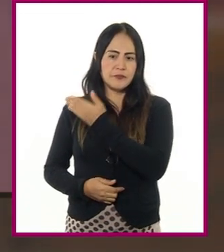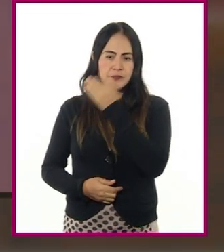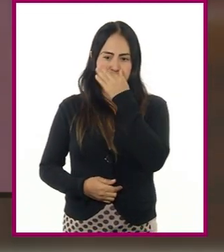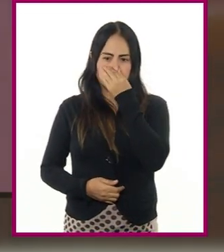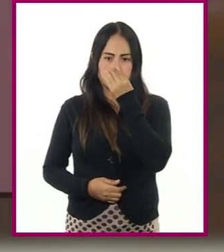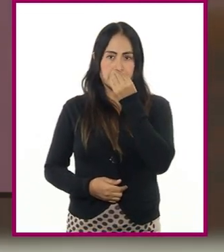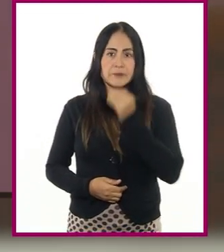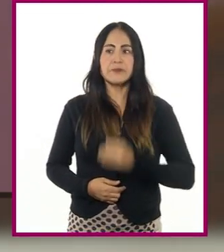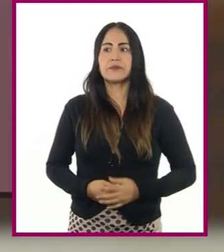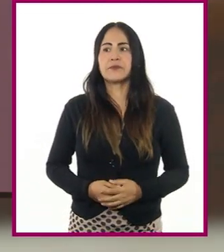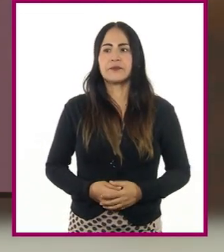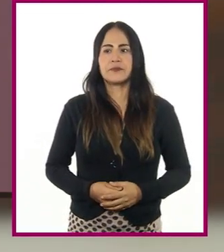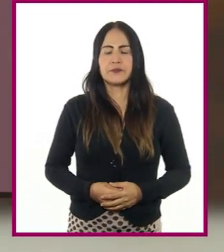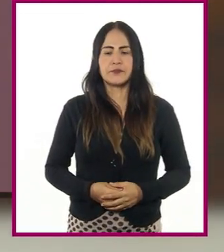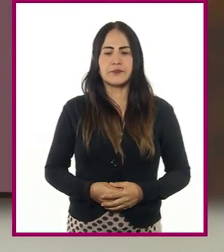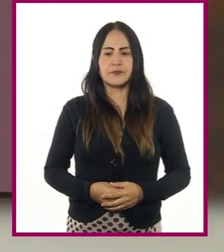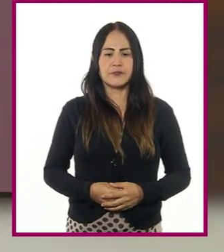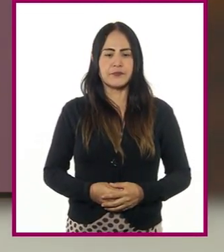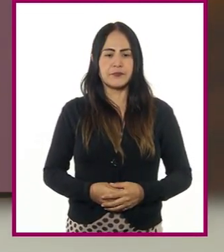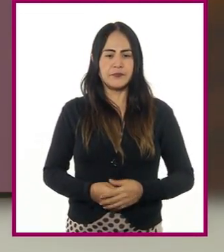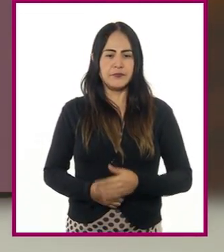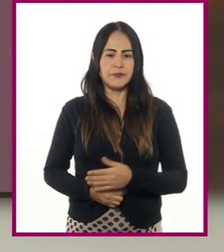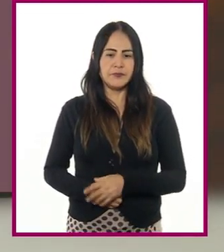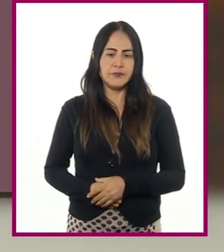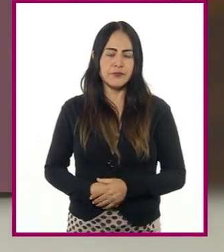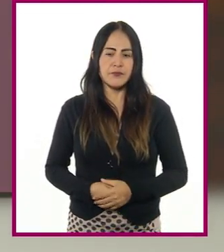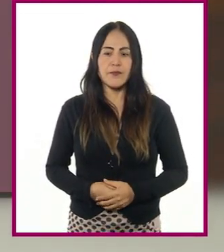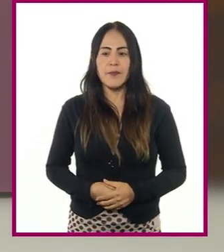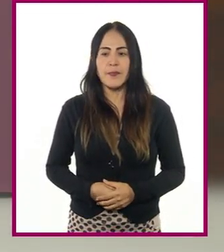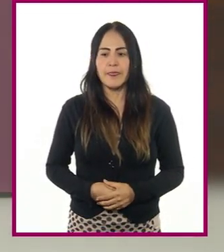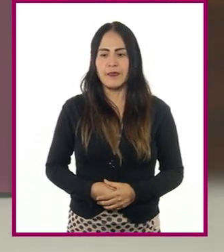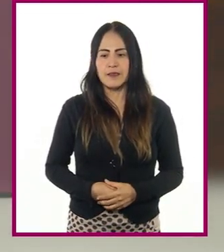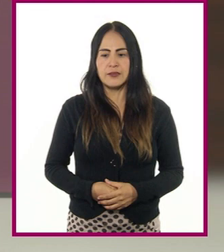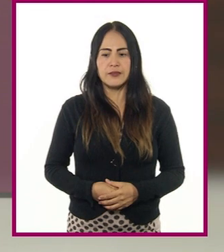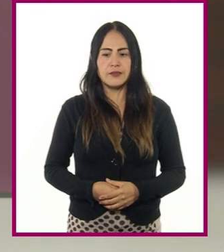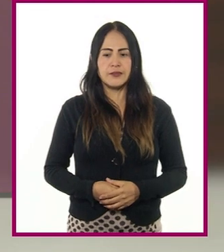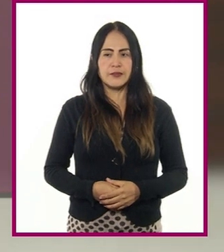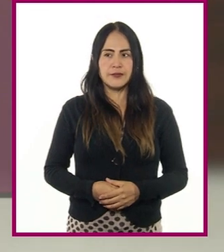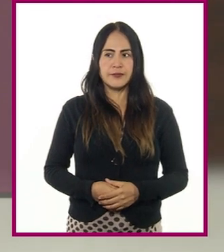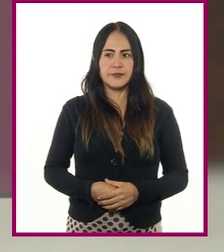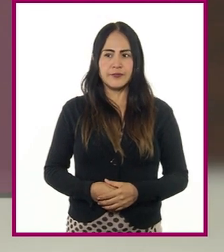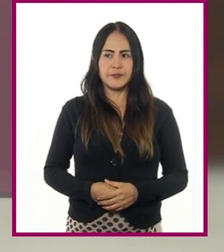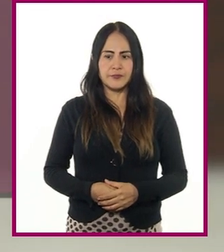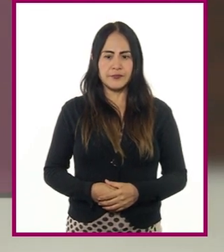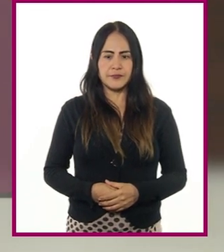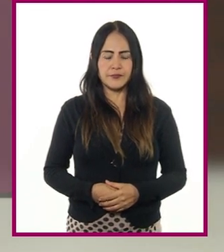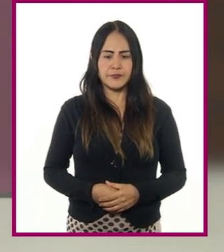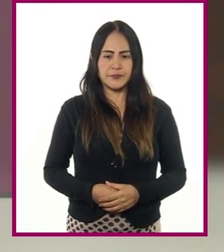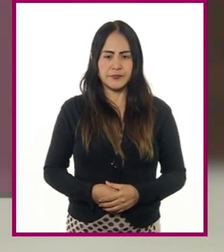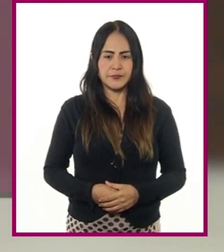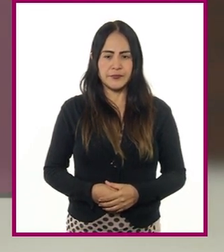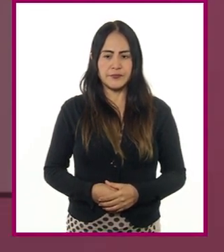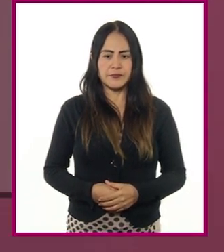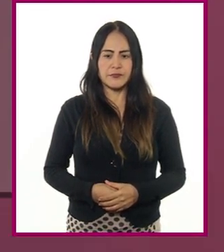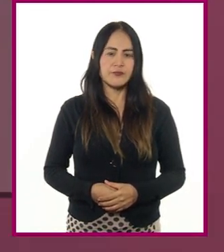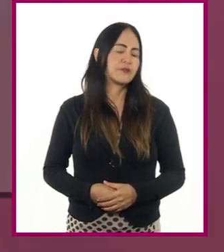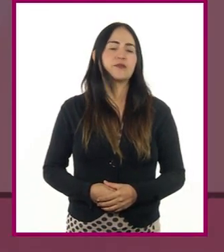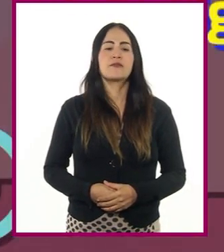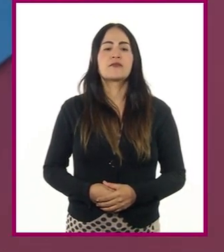los movimientos políticos y sociales que se han dado en nuestro país en la segunda mitad del siglo XX.